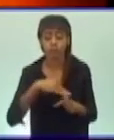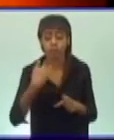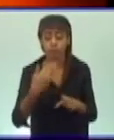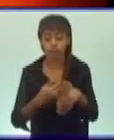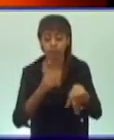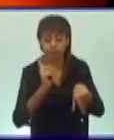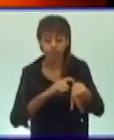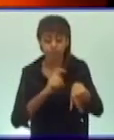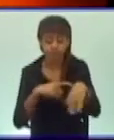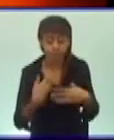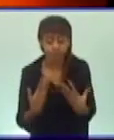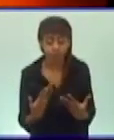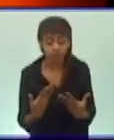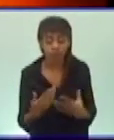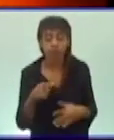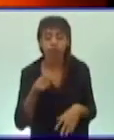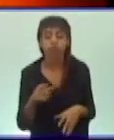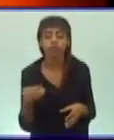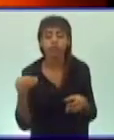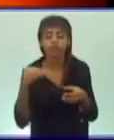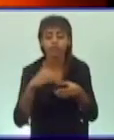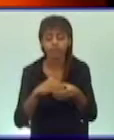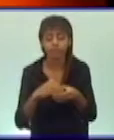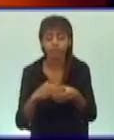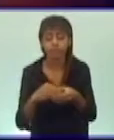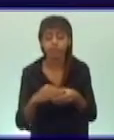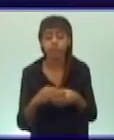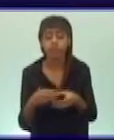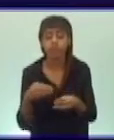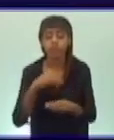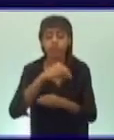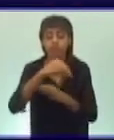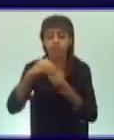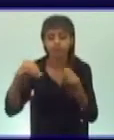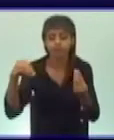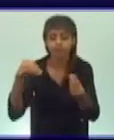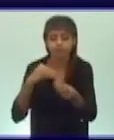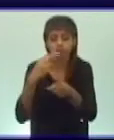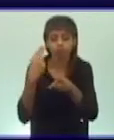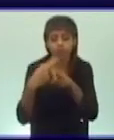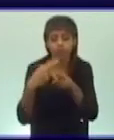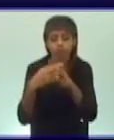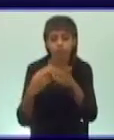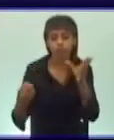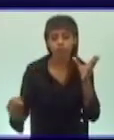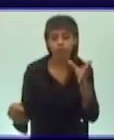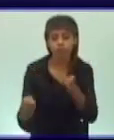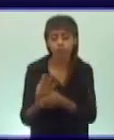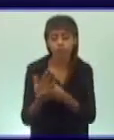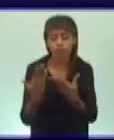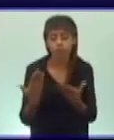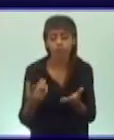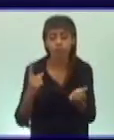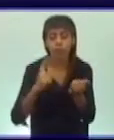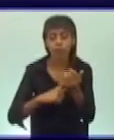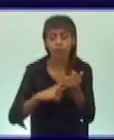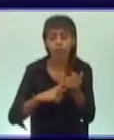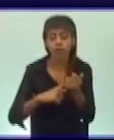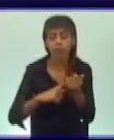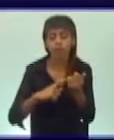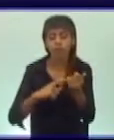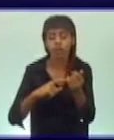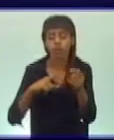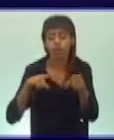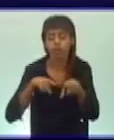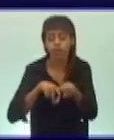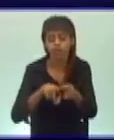organizaciones revolucionarias integradas deciden entonces convertirse en lo que se conoce como el Partido Unido de la